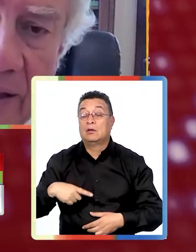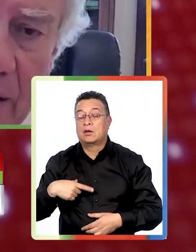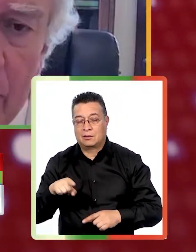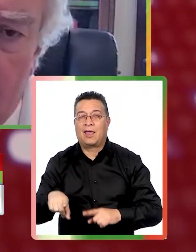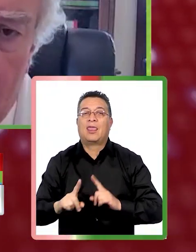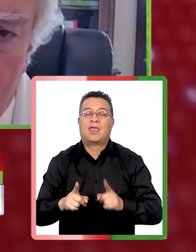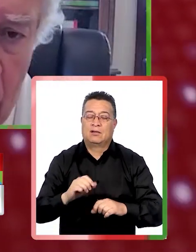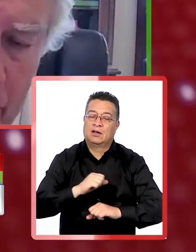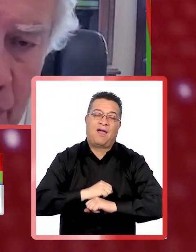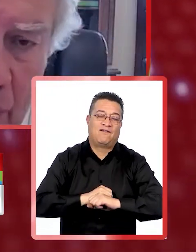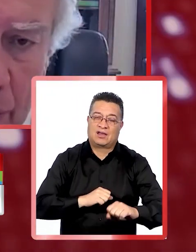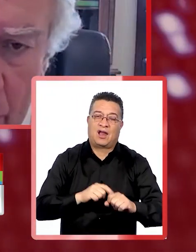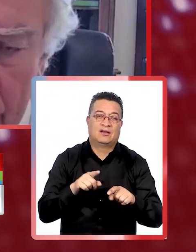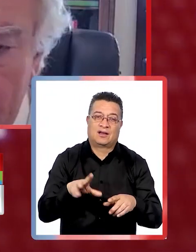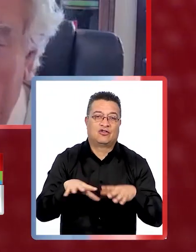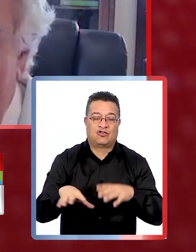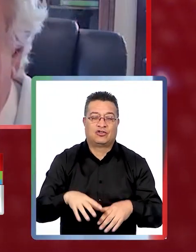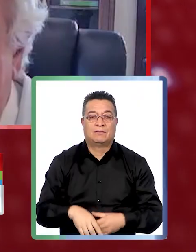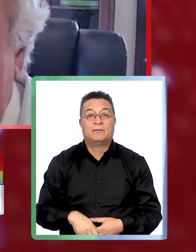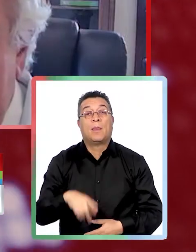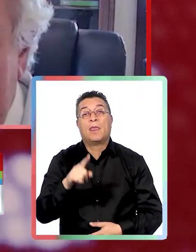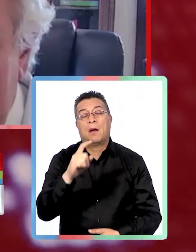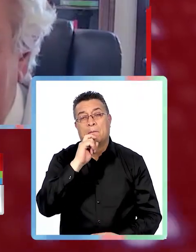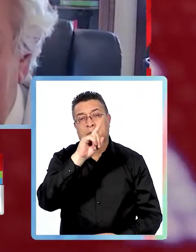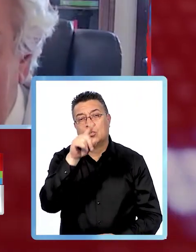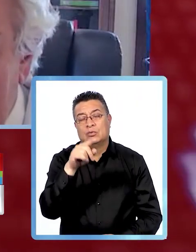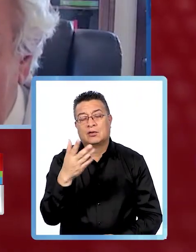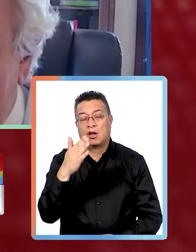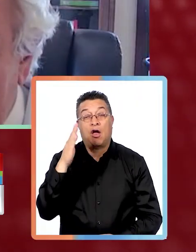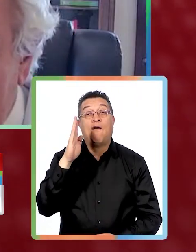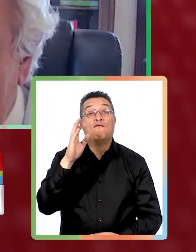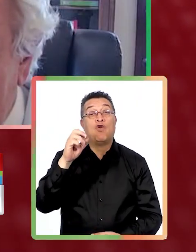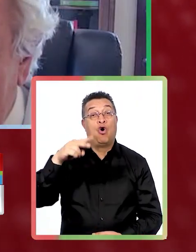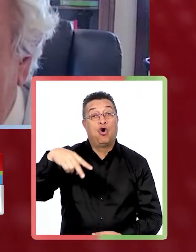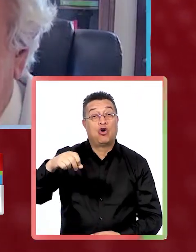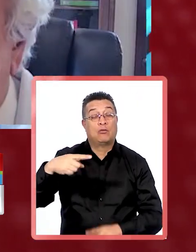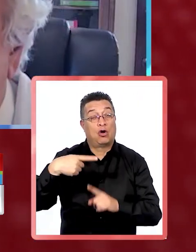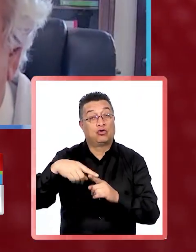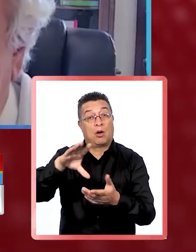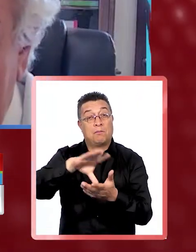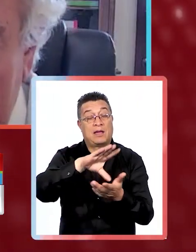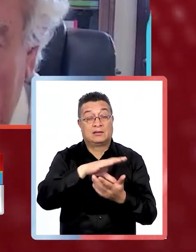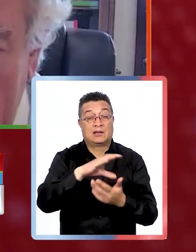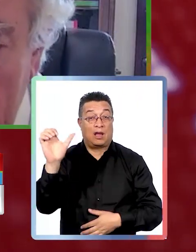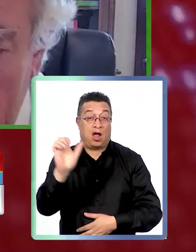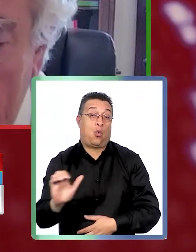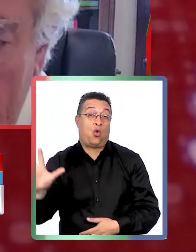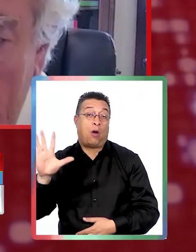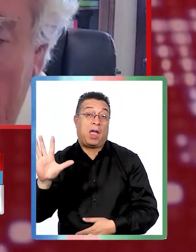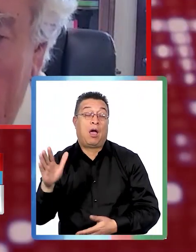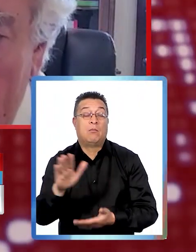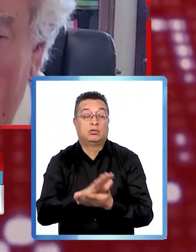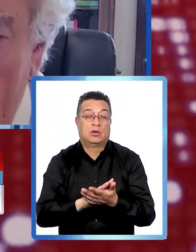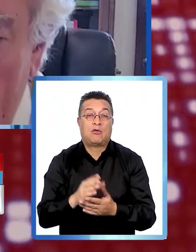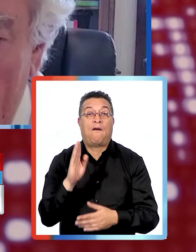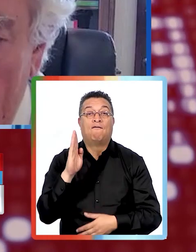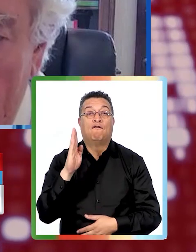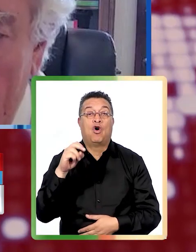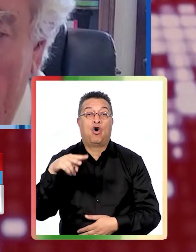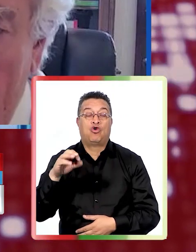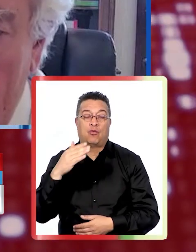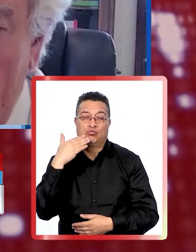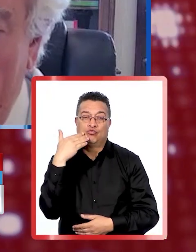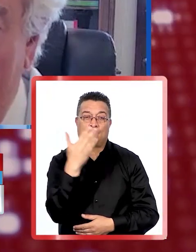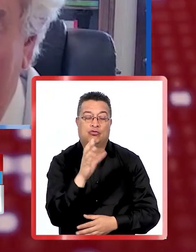evitar ese tipo de cosas, por cierto. Y doctor, ¿qué opina de los bonos? En otros países europeos se entrega un